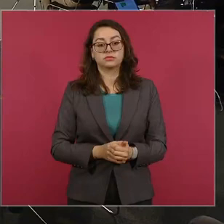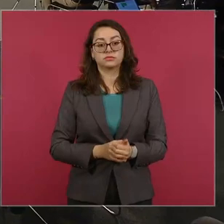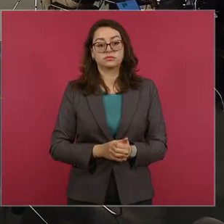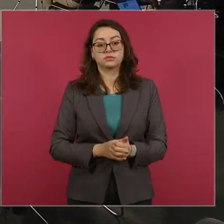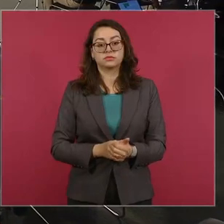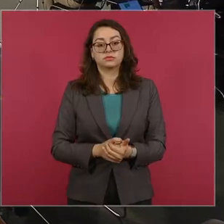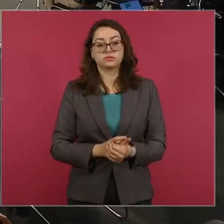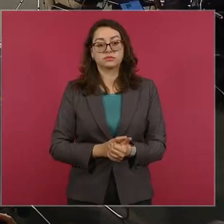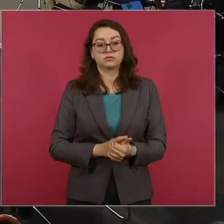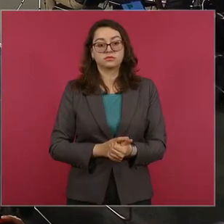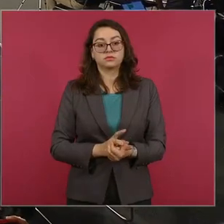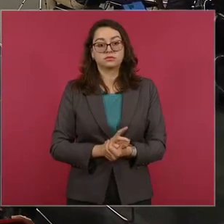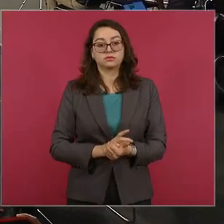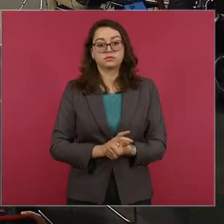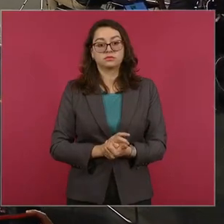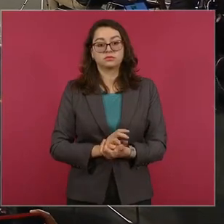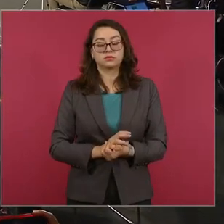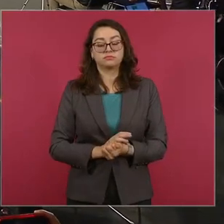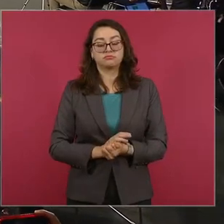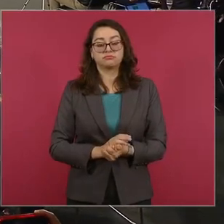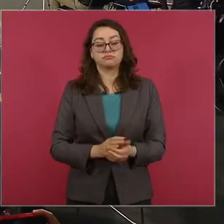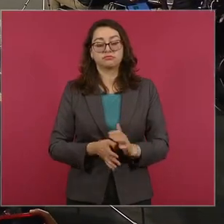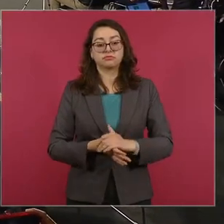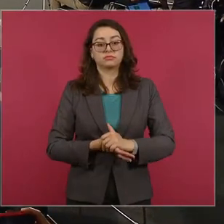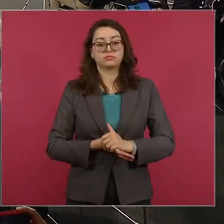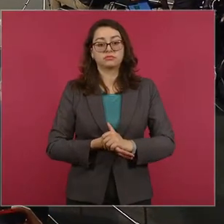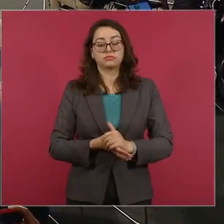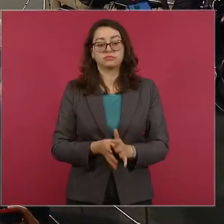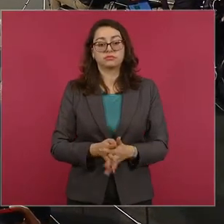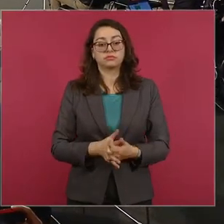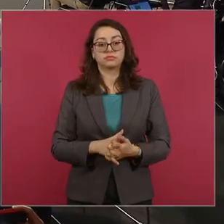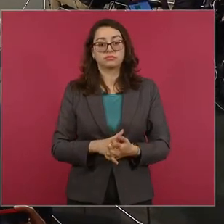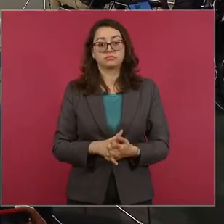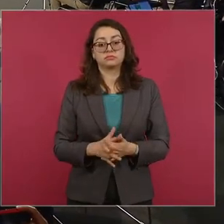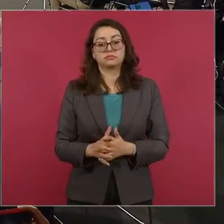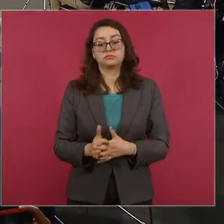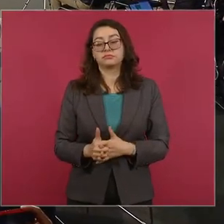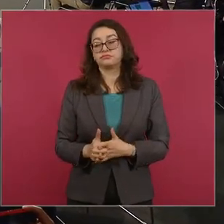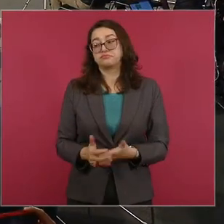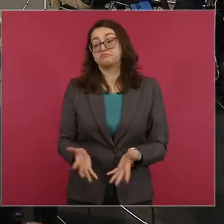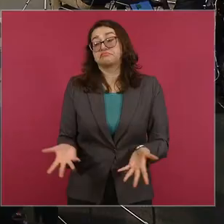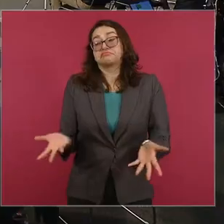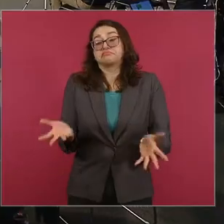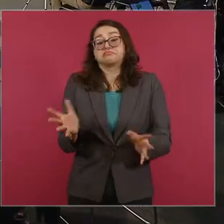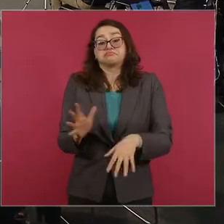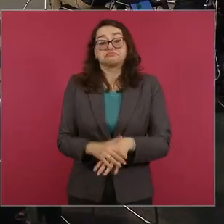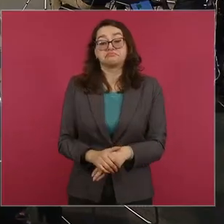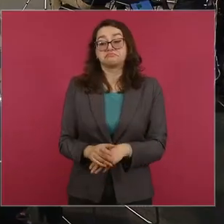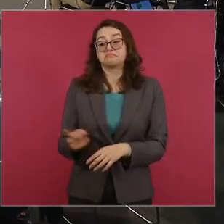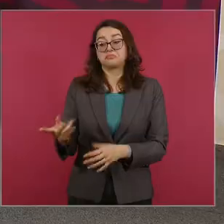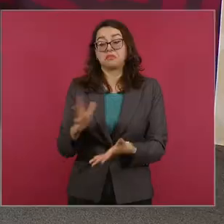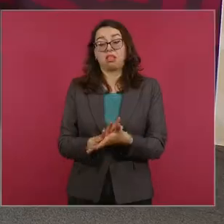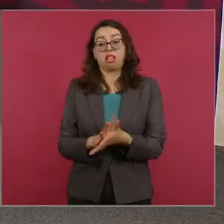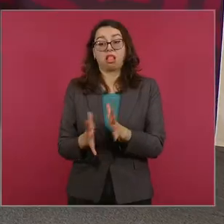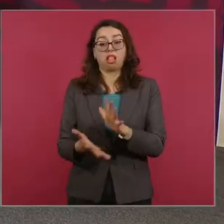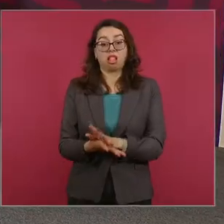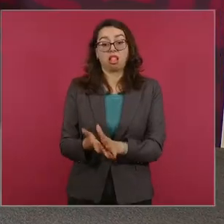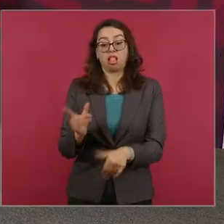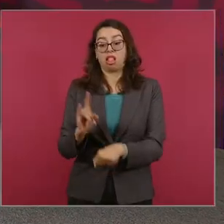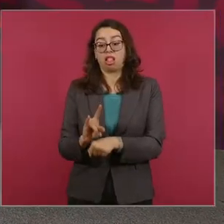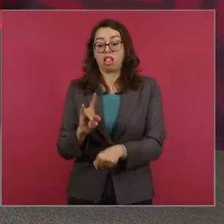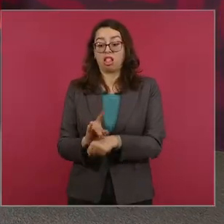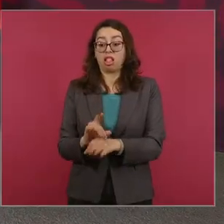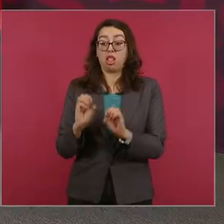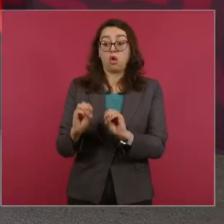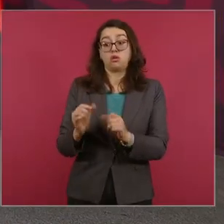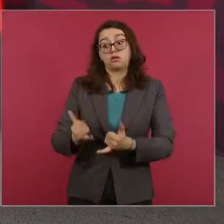no pues entonces o es una confabulación o es una rebelión